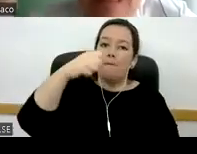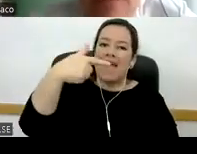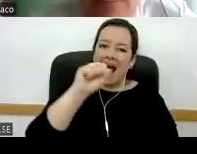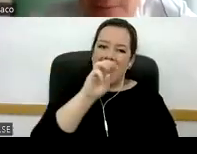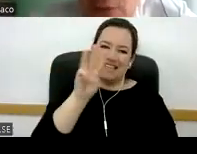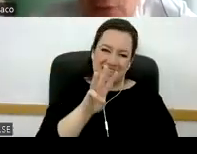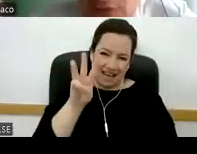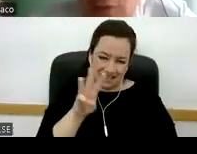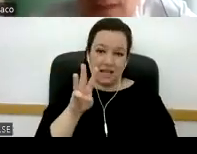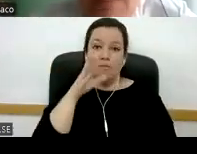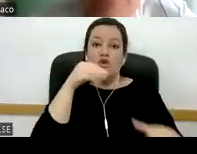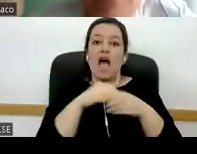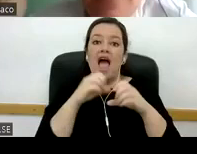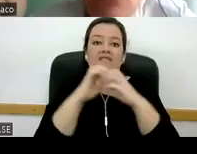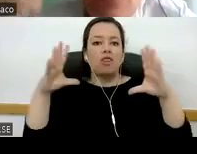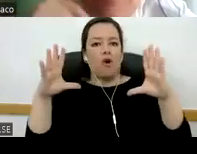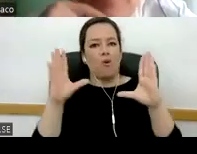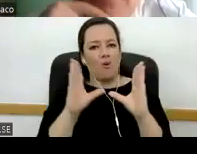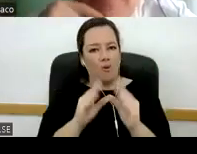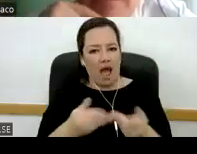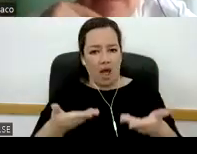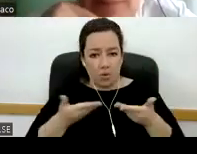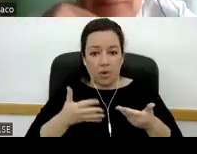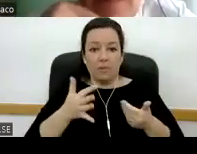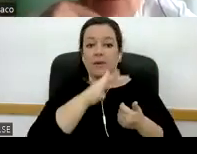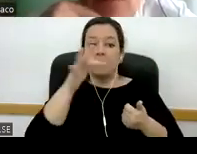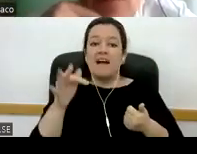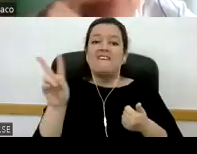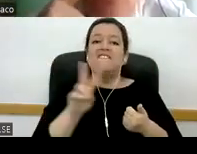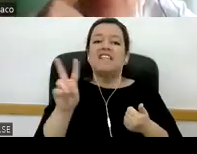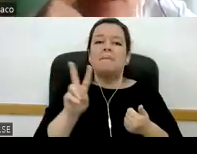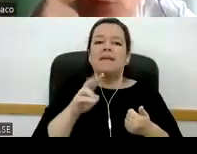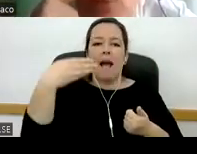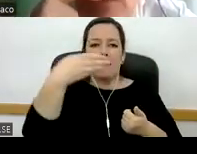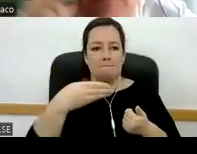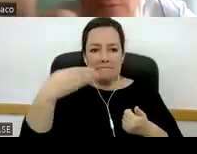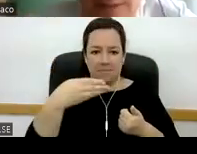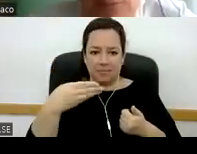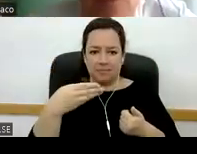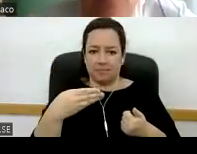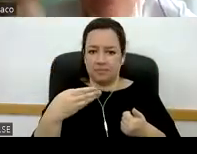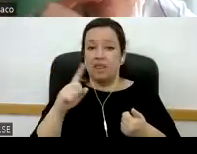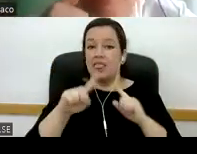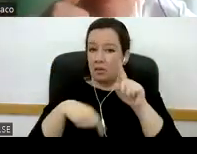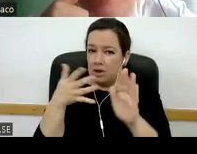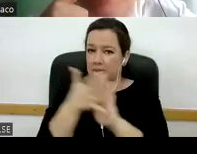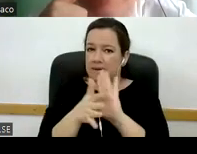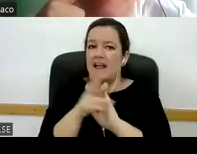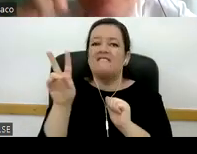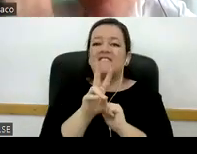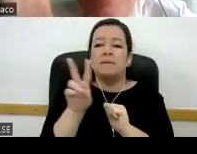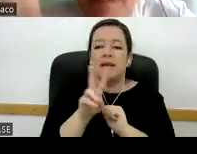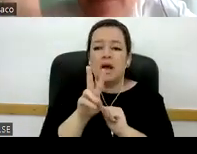grasos antiinflamatorios que son, y luego las vitaminas del grupo B, sobre todo, lo veremos después, la